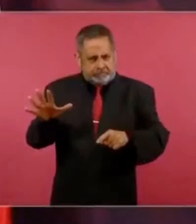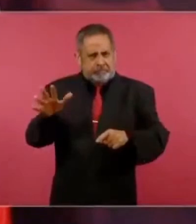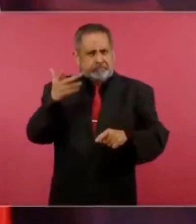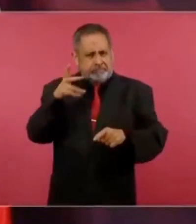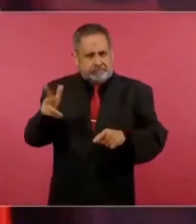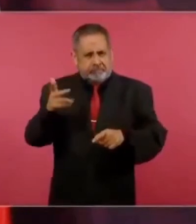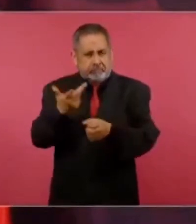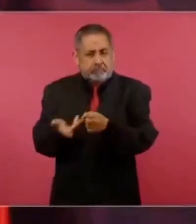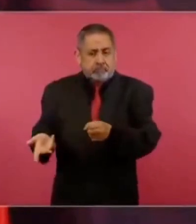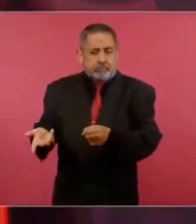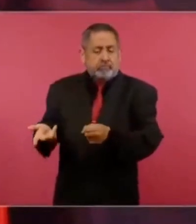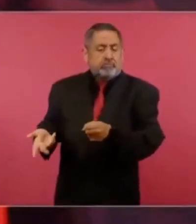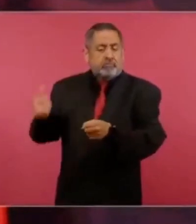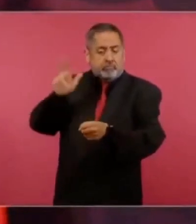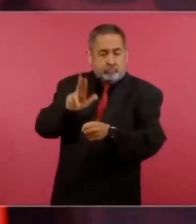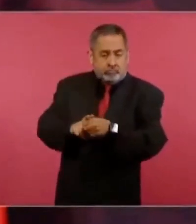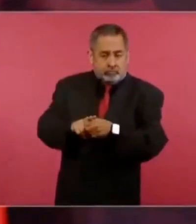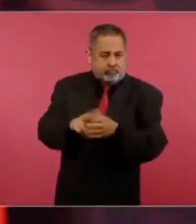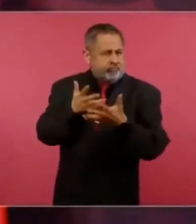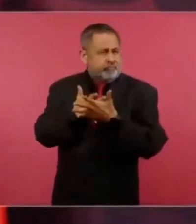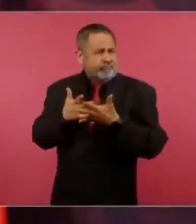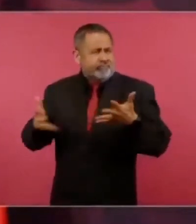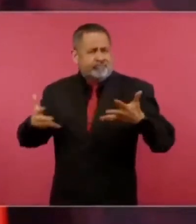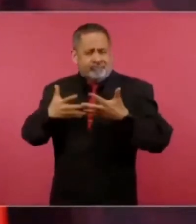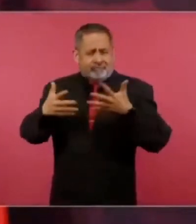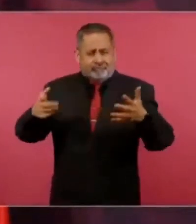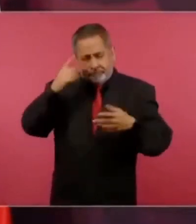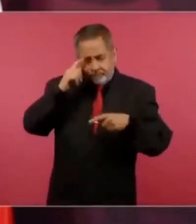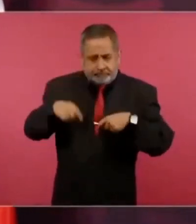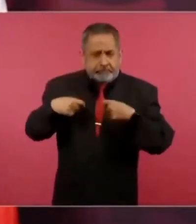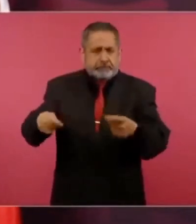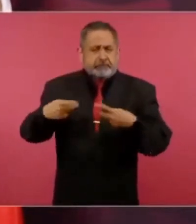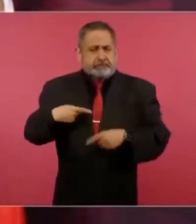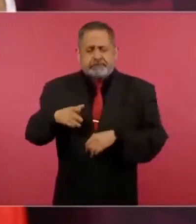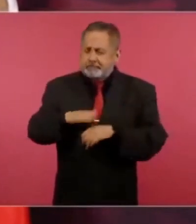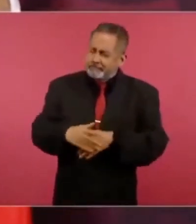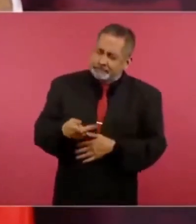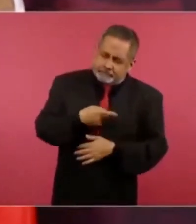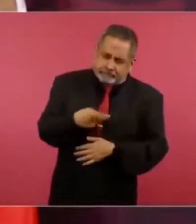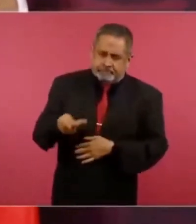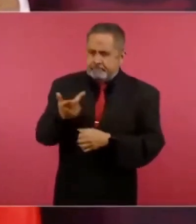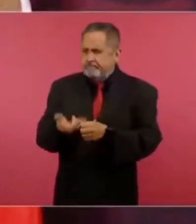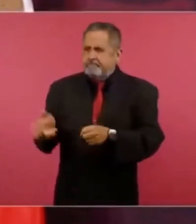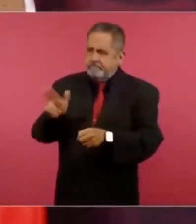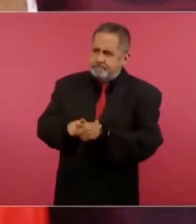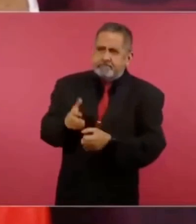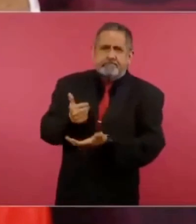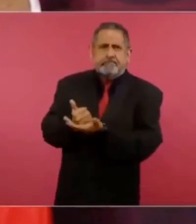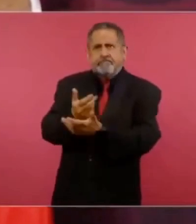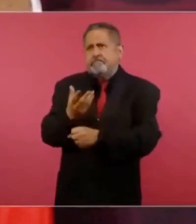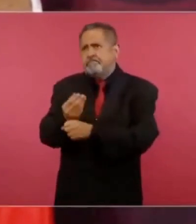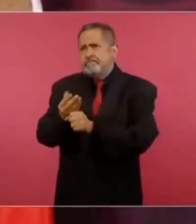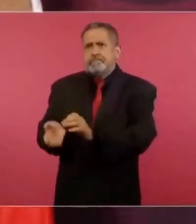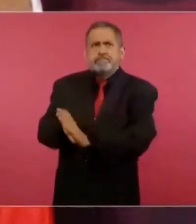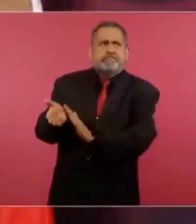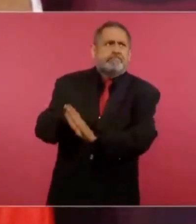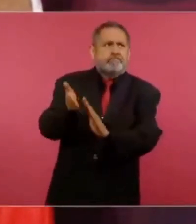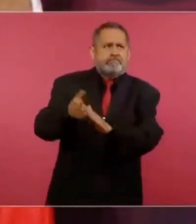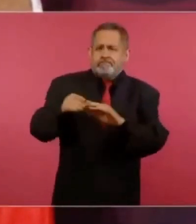grandes hospitales públicos para la gente más pobre. Nada más